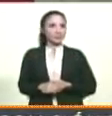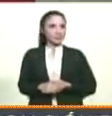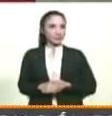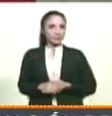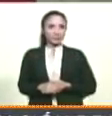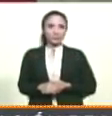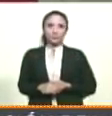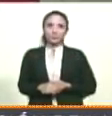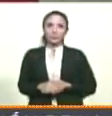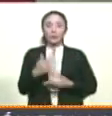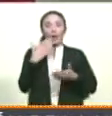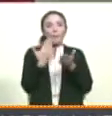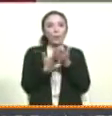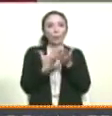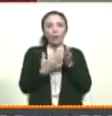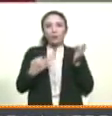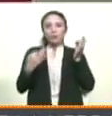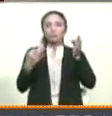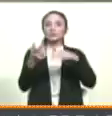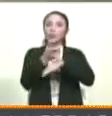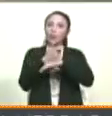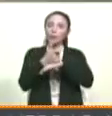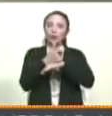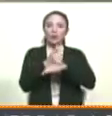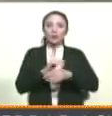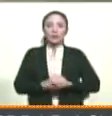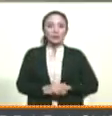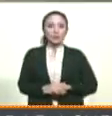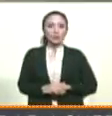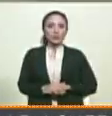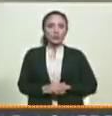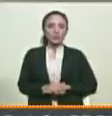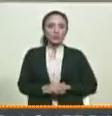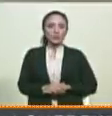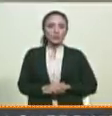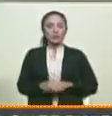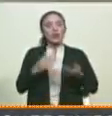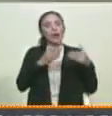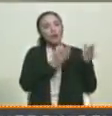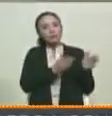de gobierno, propuestas programáticas, propuestas de líneas